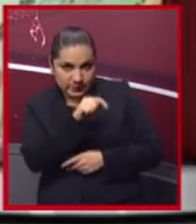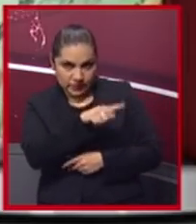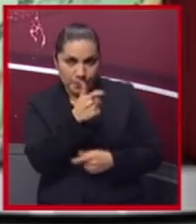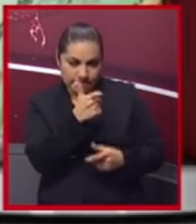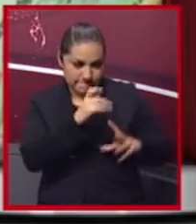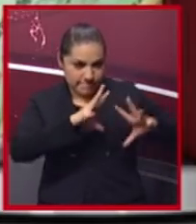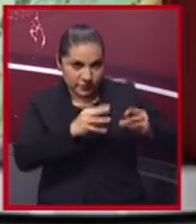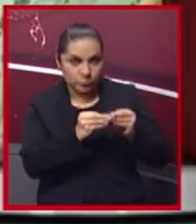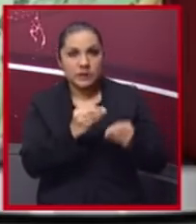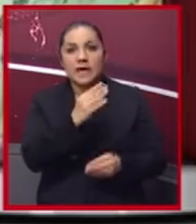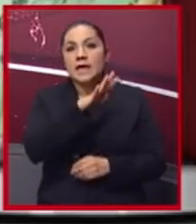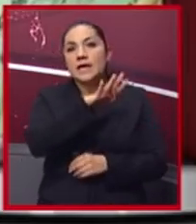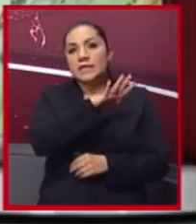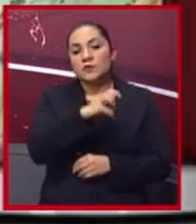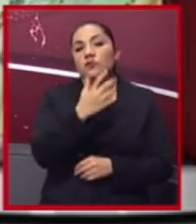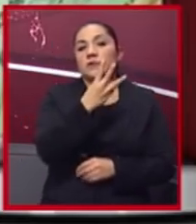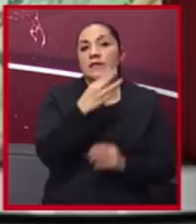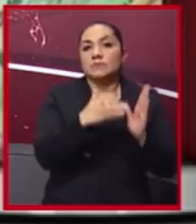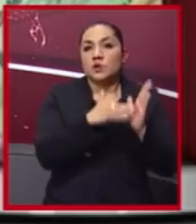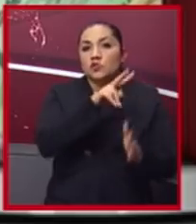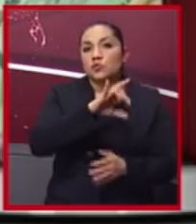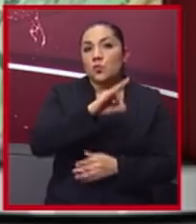503.841 mil millones de pesos,